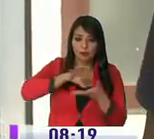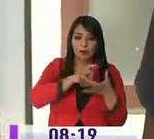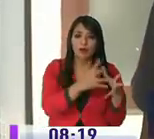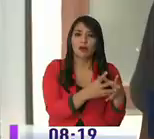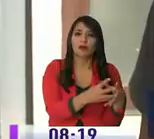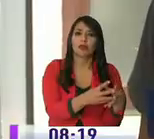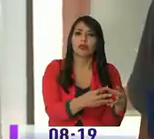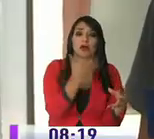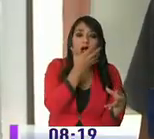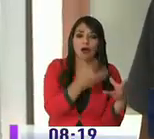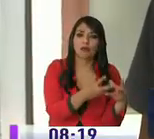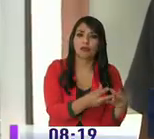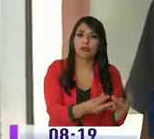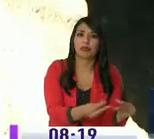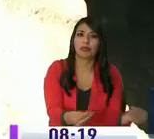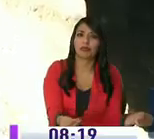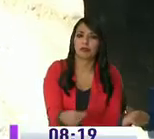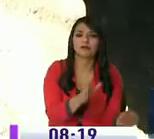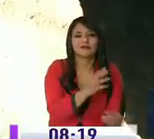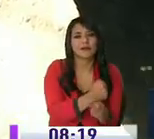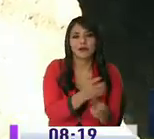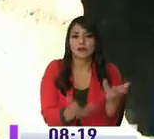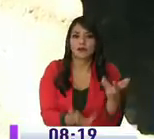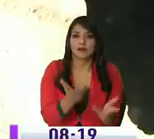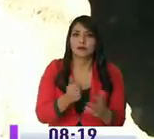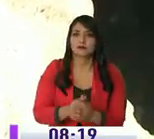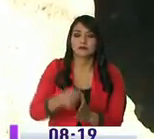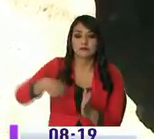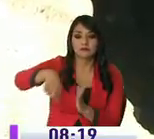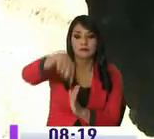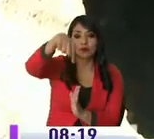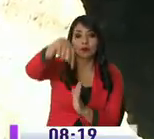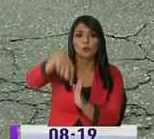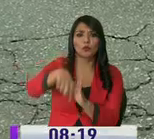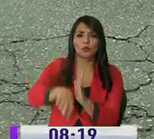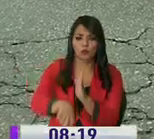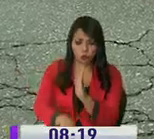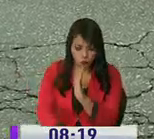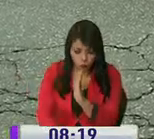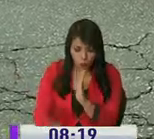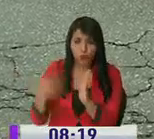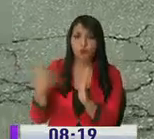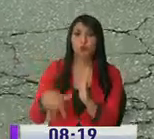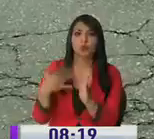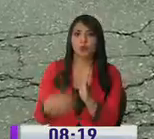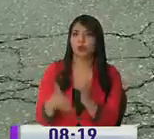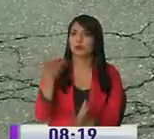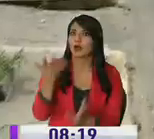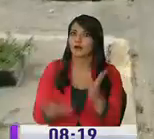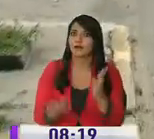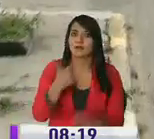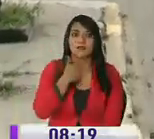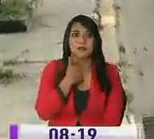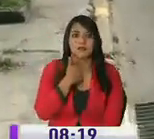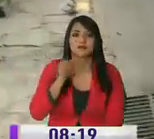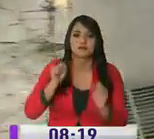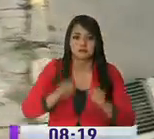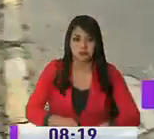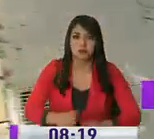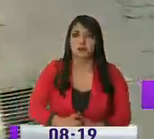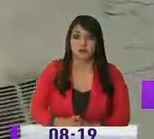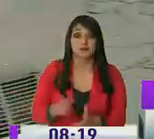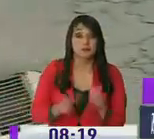otro tipo de trabajo los quienes se llevan. El hueco que se originó era profundo y en cualquier momento podía ocurrir accidentes. Esa era